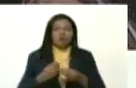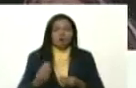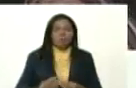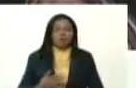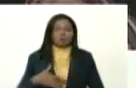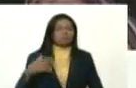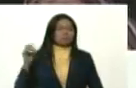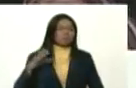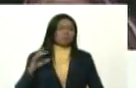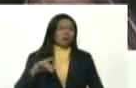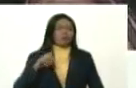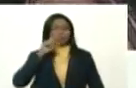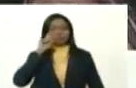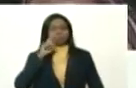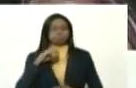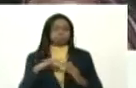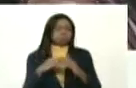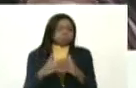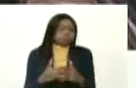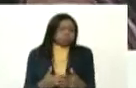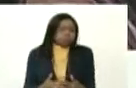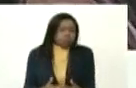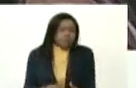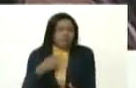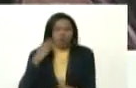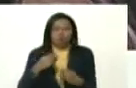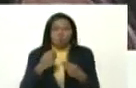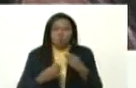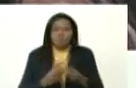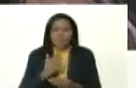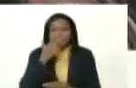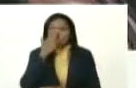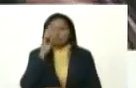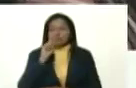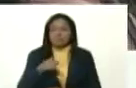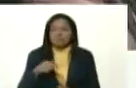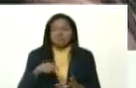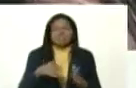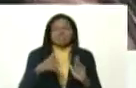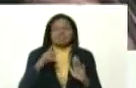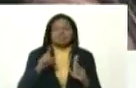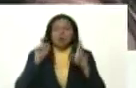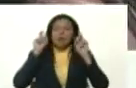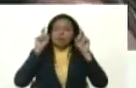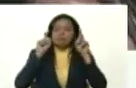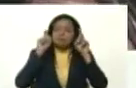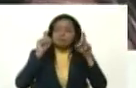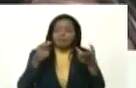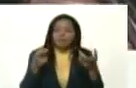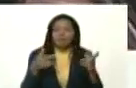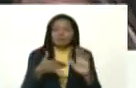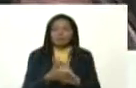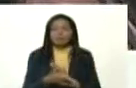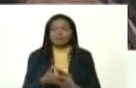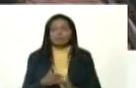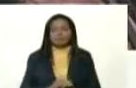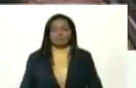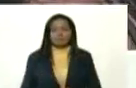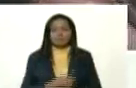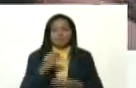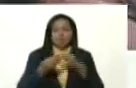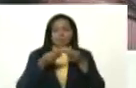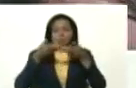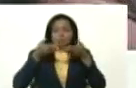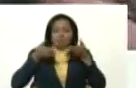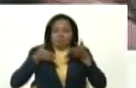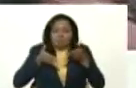Y bueno, también nos pulimos mucho en lo que es el parto,